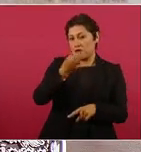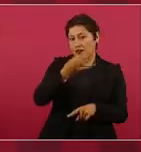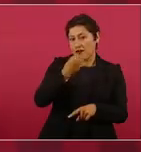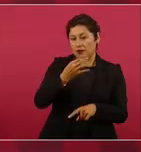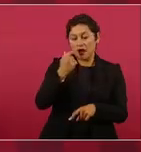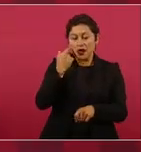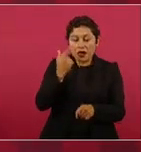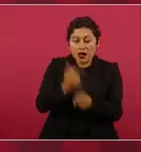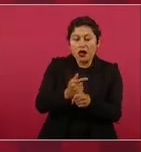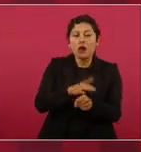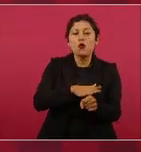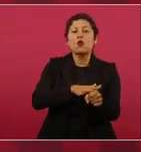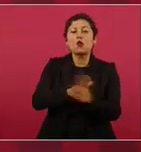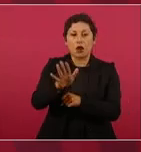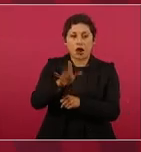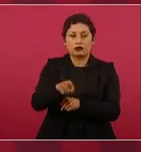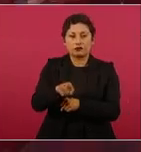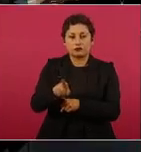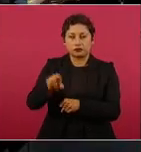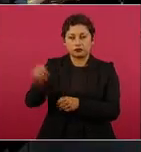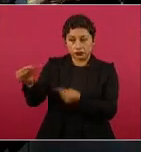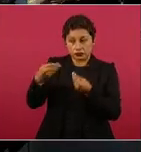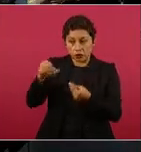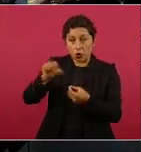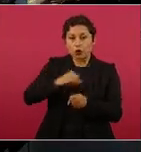precios de referencia. Pero hoy mismo le vamos a dar la información.